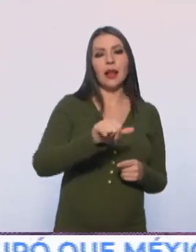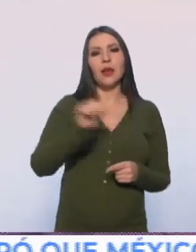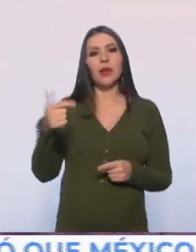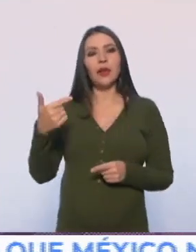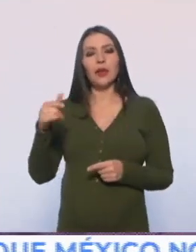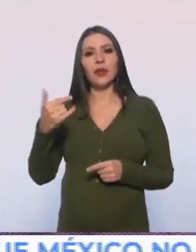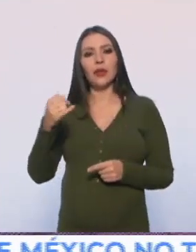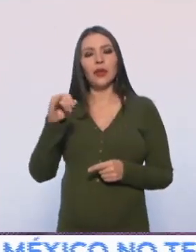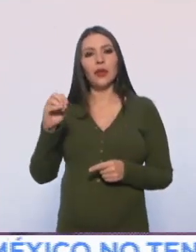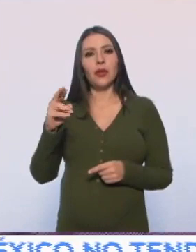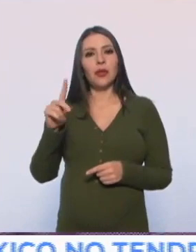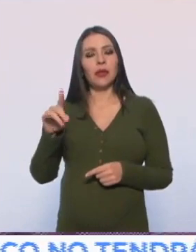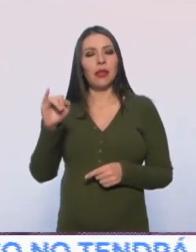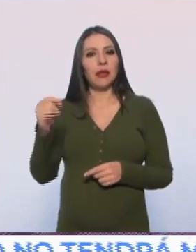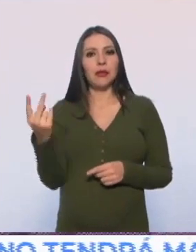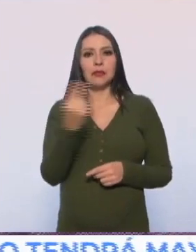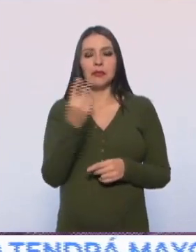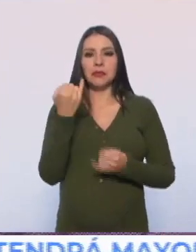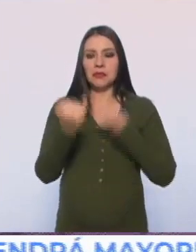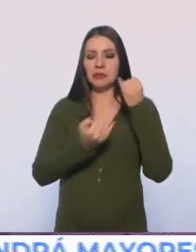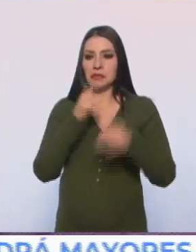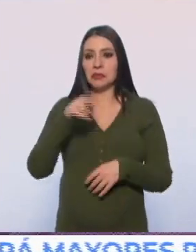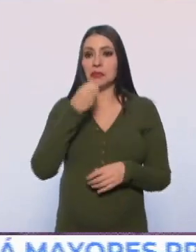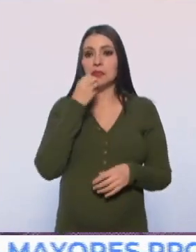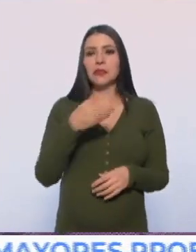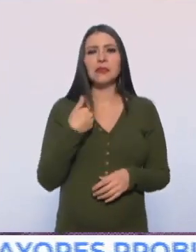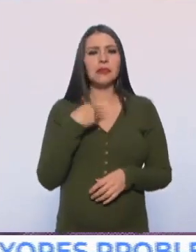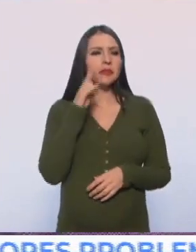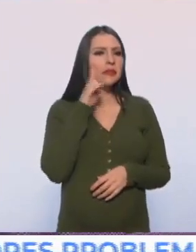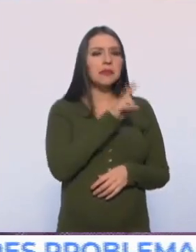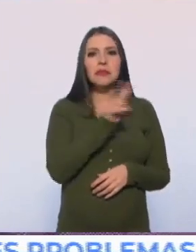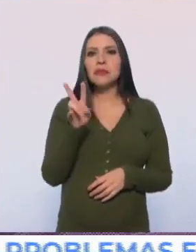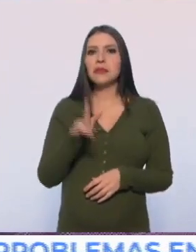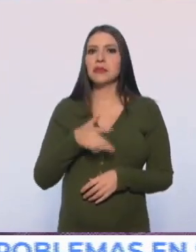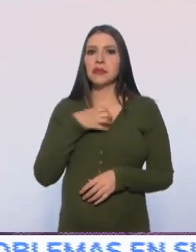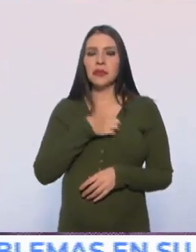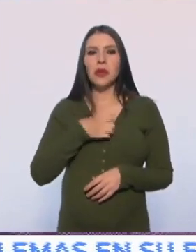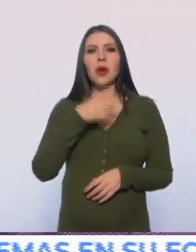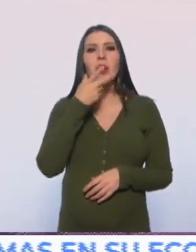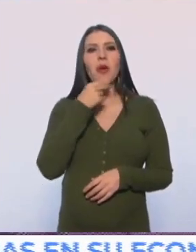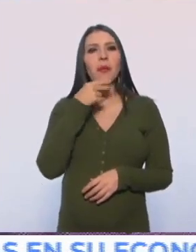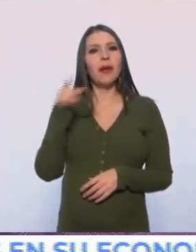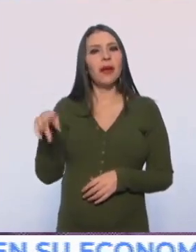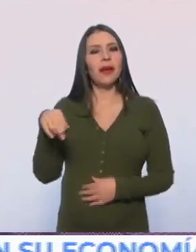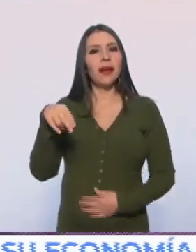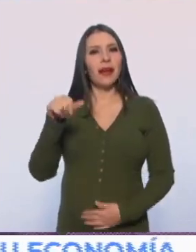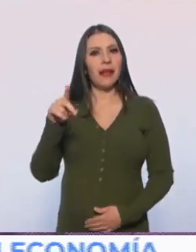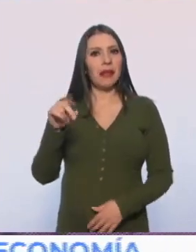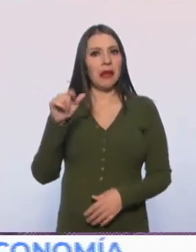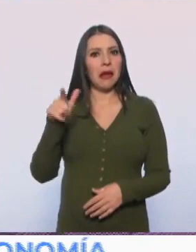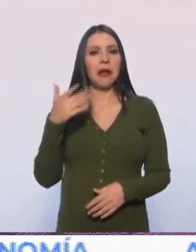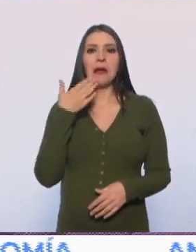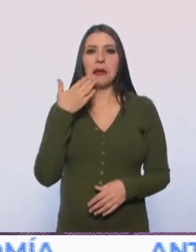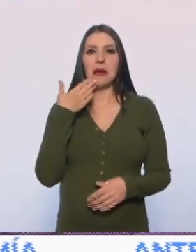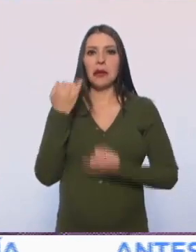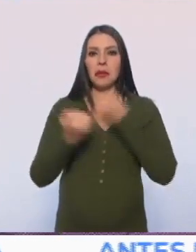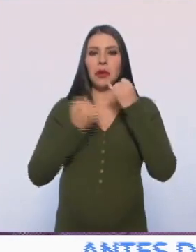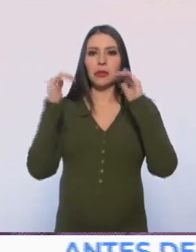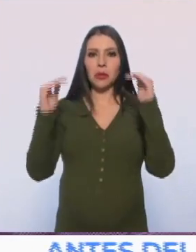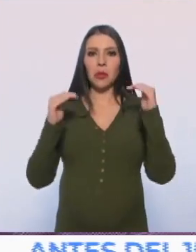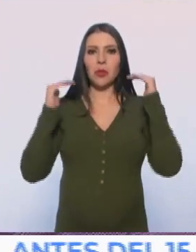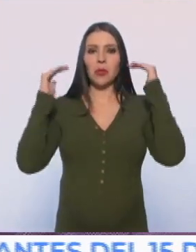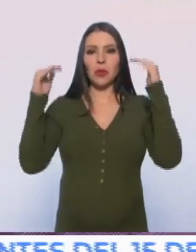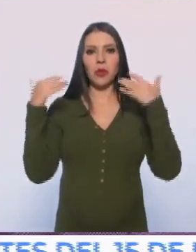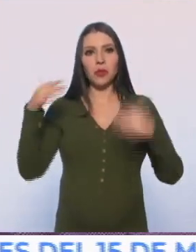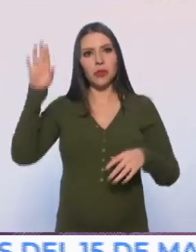Isner y Taylor Fritz. La verdad que estoy contento, ¿no? Porque Rafa también está jugando a un grandísimo nivel y espero que el público disfrute